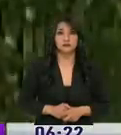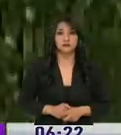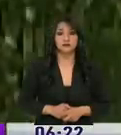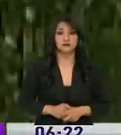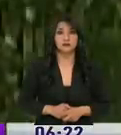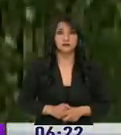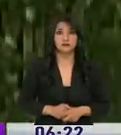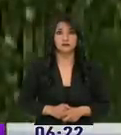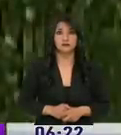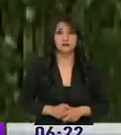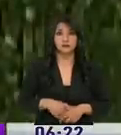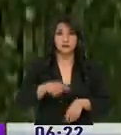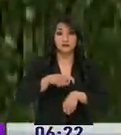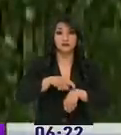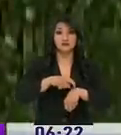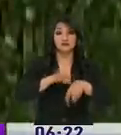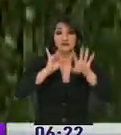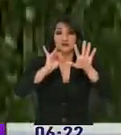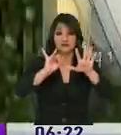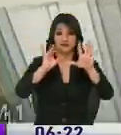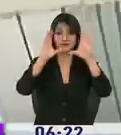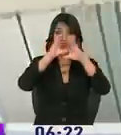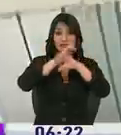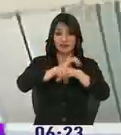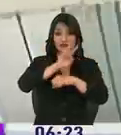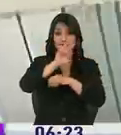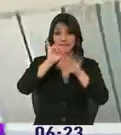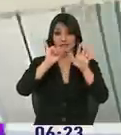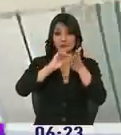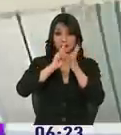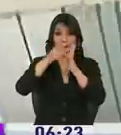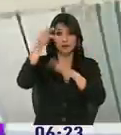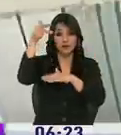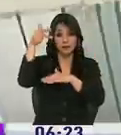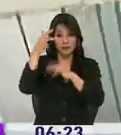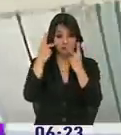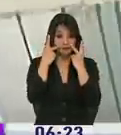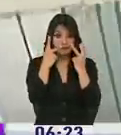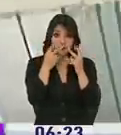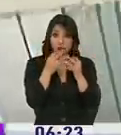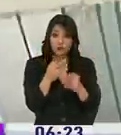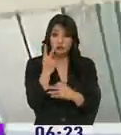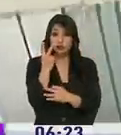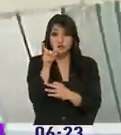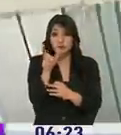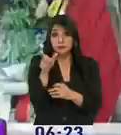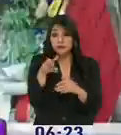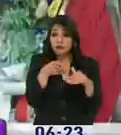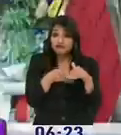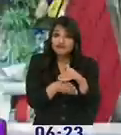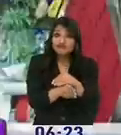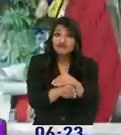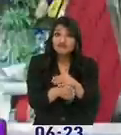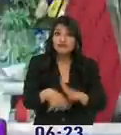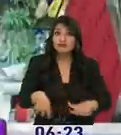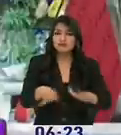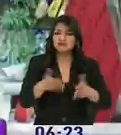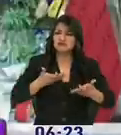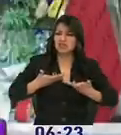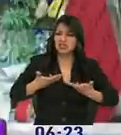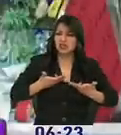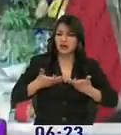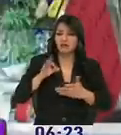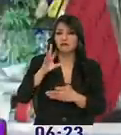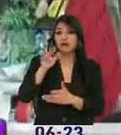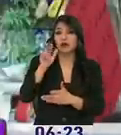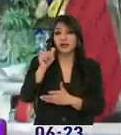Son las 7:26 de la noche y la cámara de seguridad capta a estos dos sujetos que entran a una tienda ubicada en La